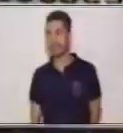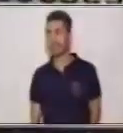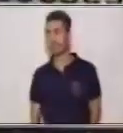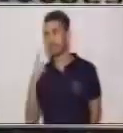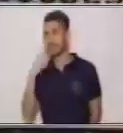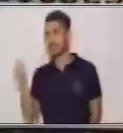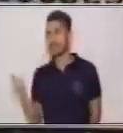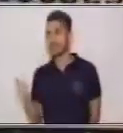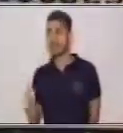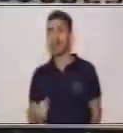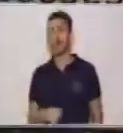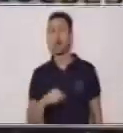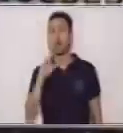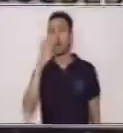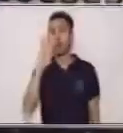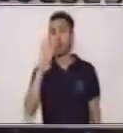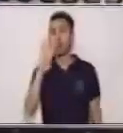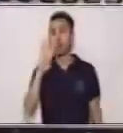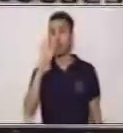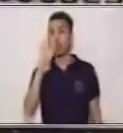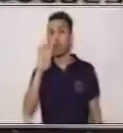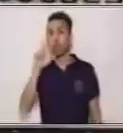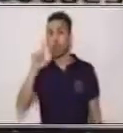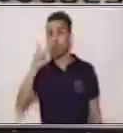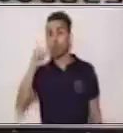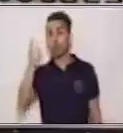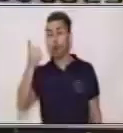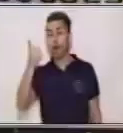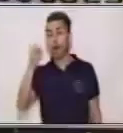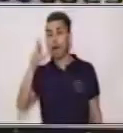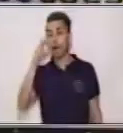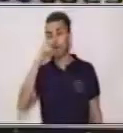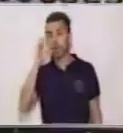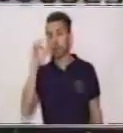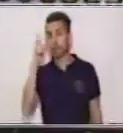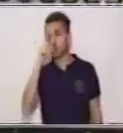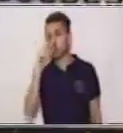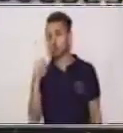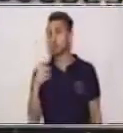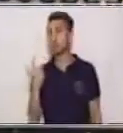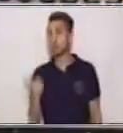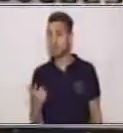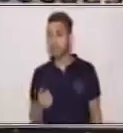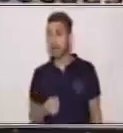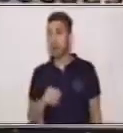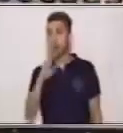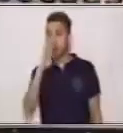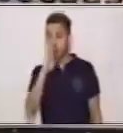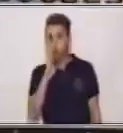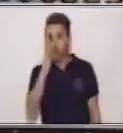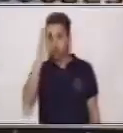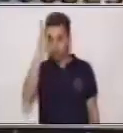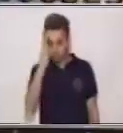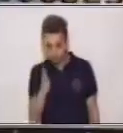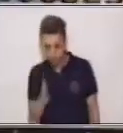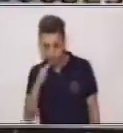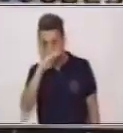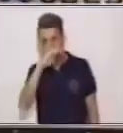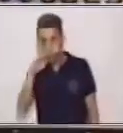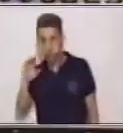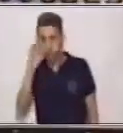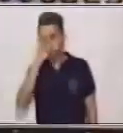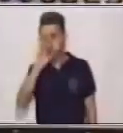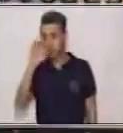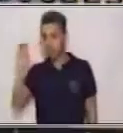cuartos. Los cuartos quiere decir cuatro partes partidas o divididas